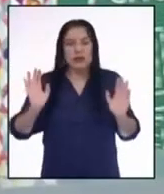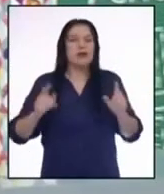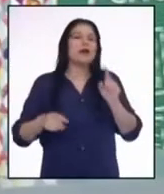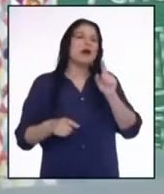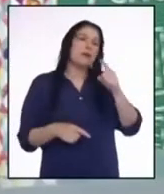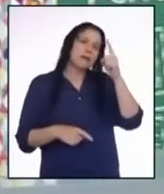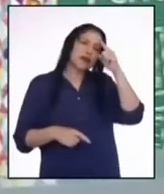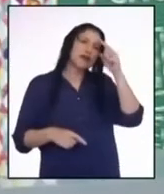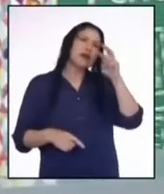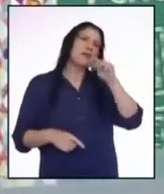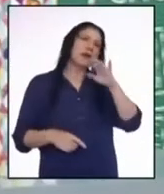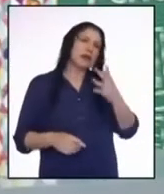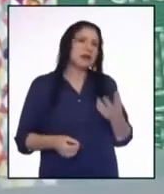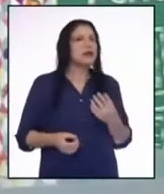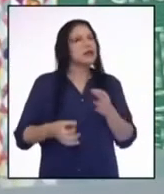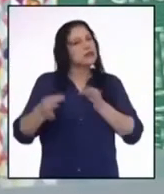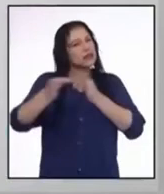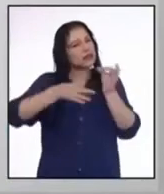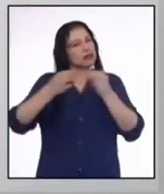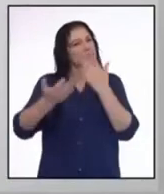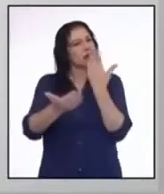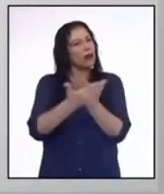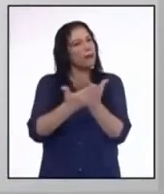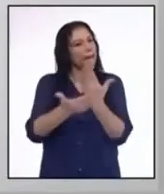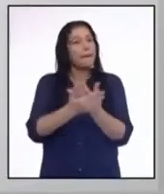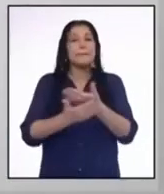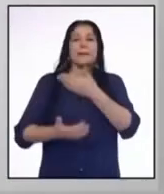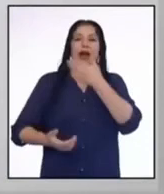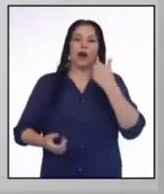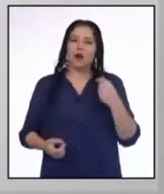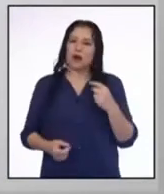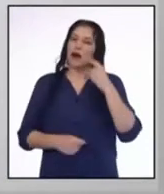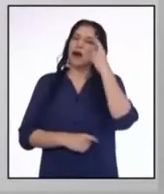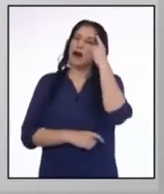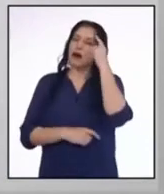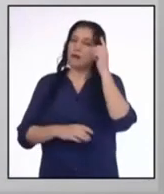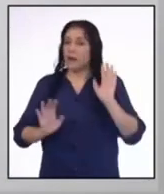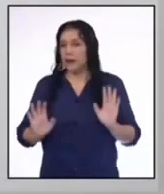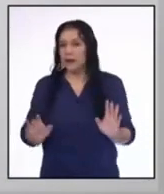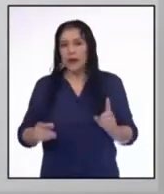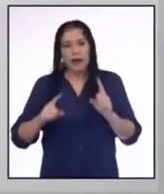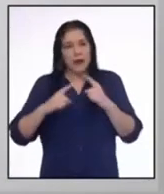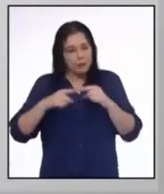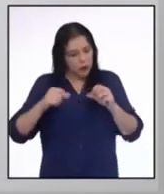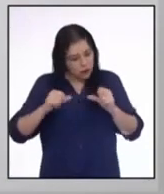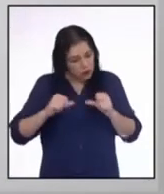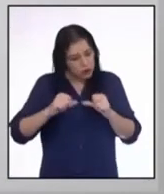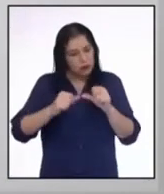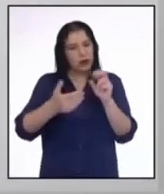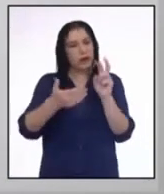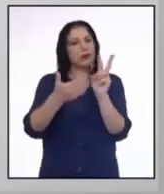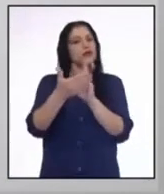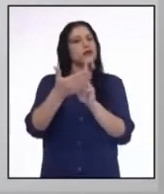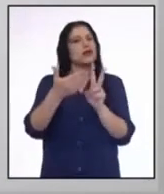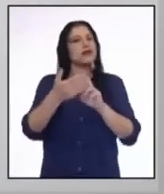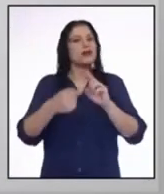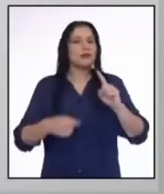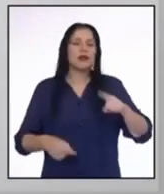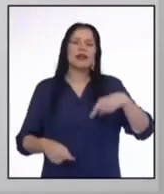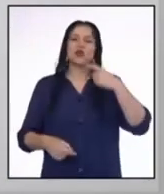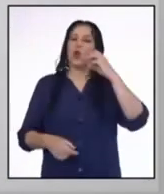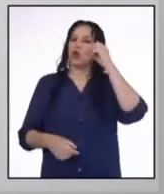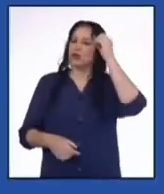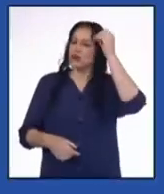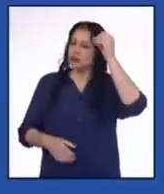Martínez tiene razones mejor fundamentadas. Bien, chicos, pero sigamos leyendo las